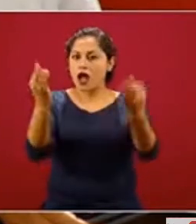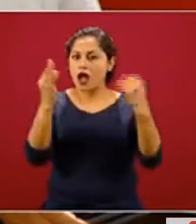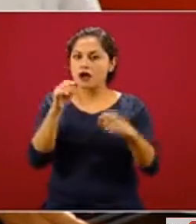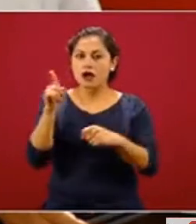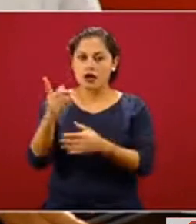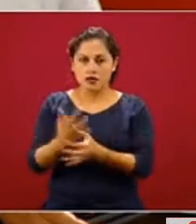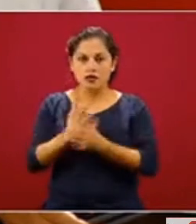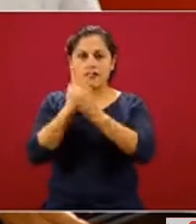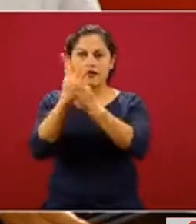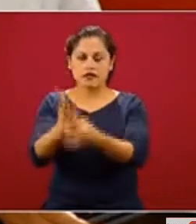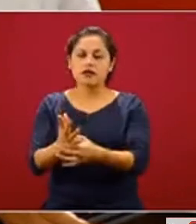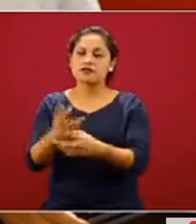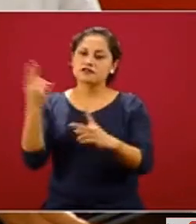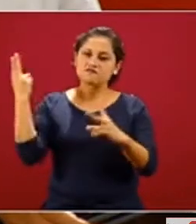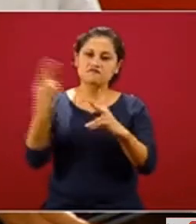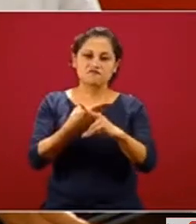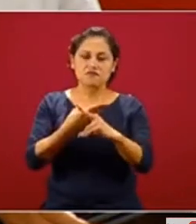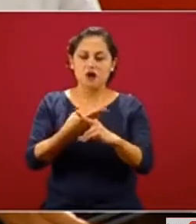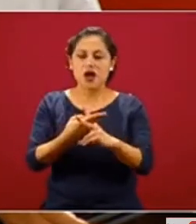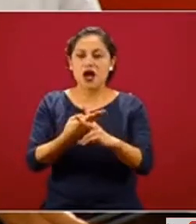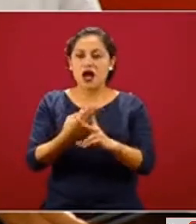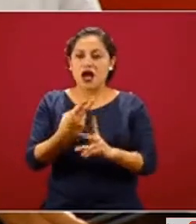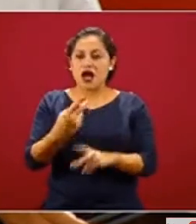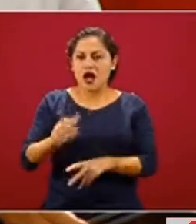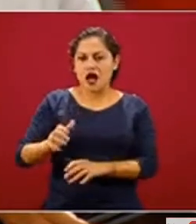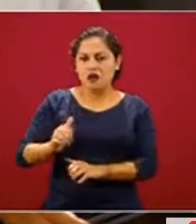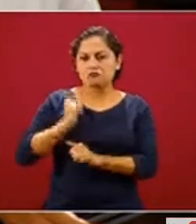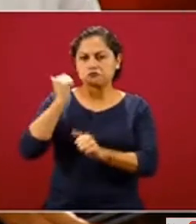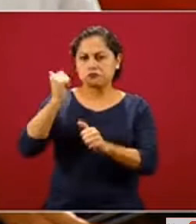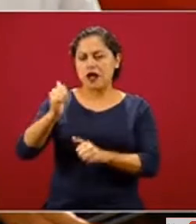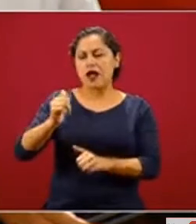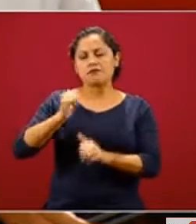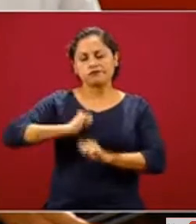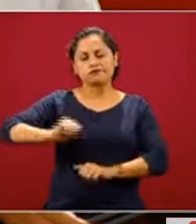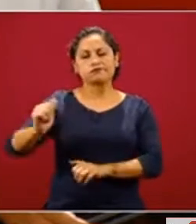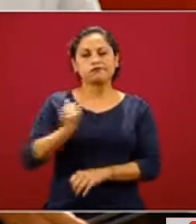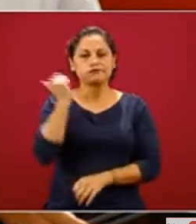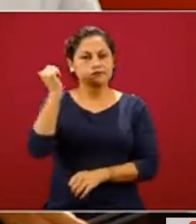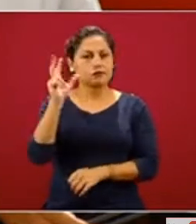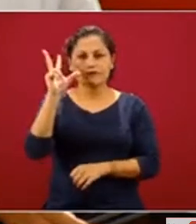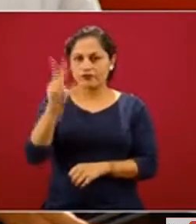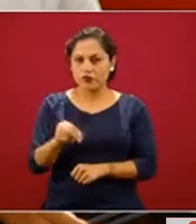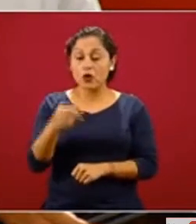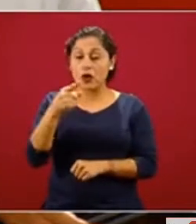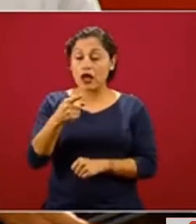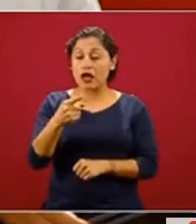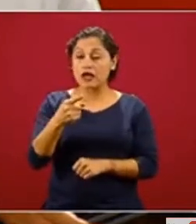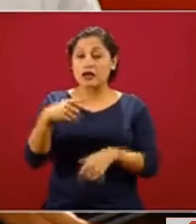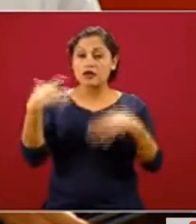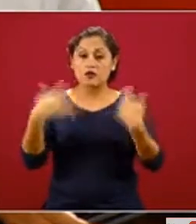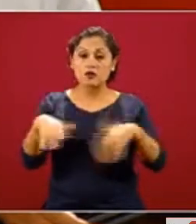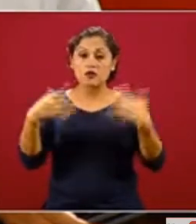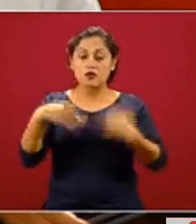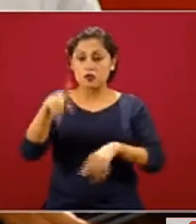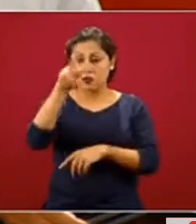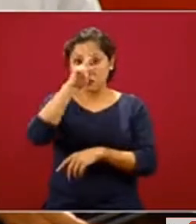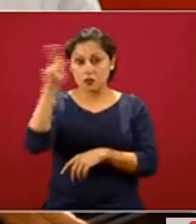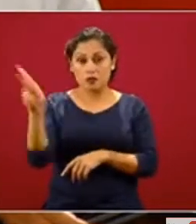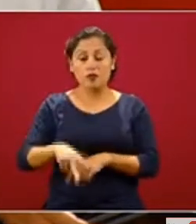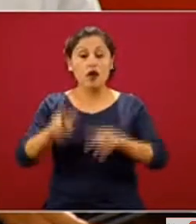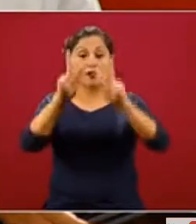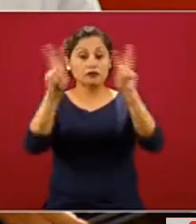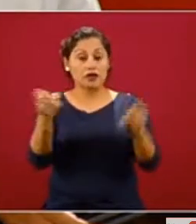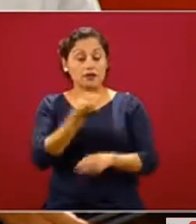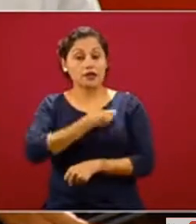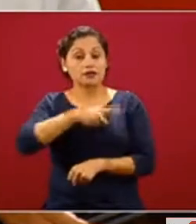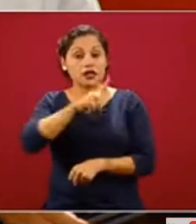es abuso de autoridad. Dijo que la locura absoluta es que ocurra un asesinato a nombre de un asunto de salud